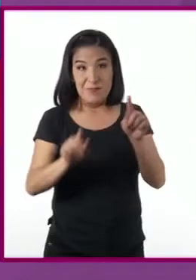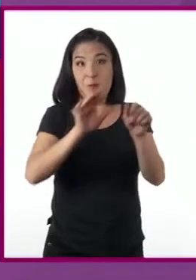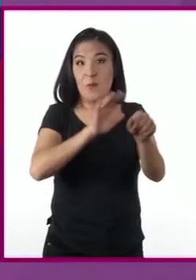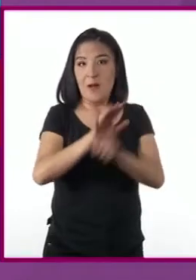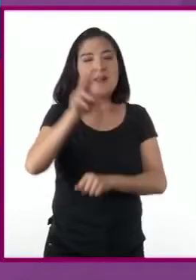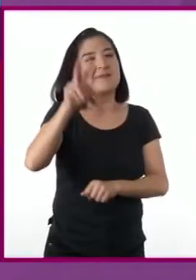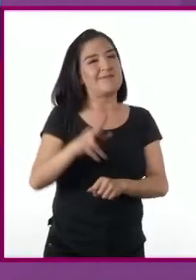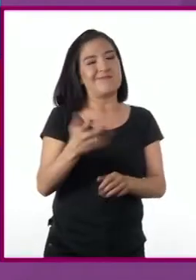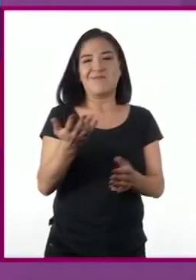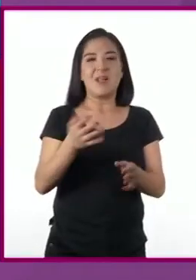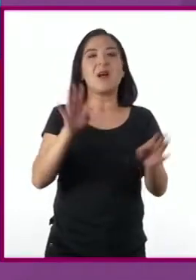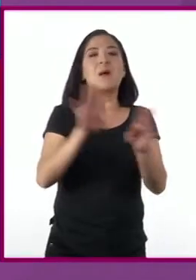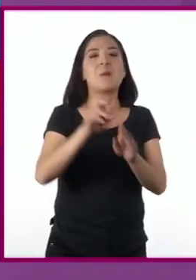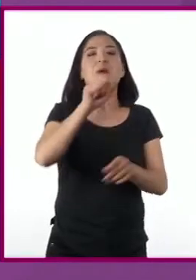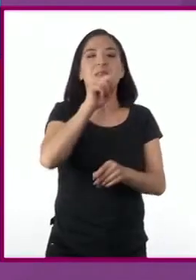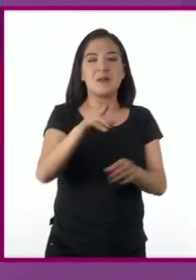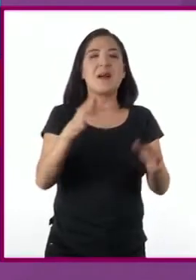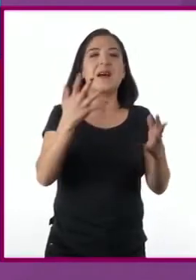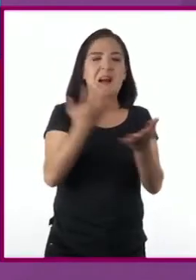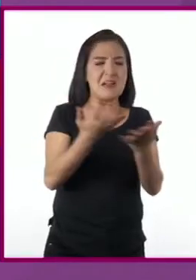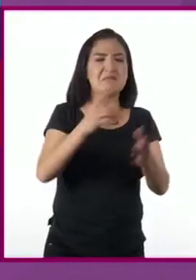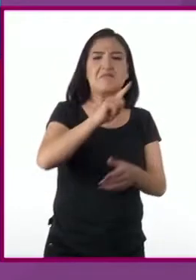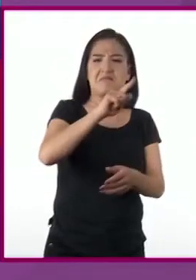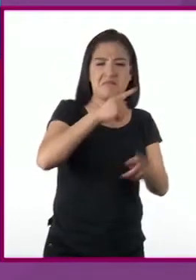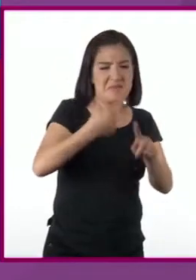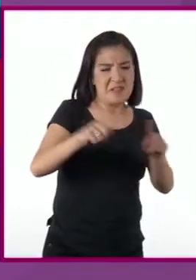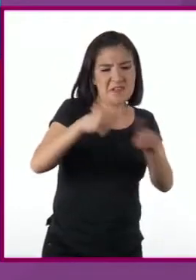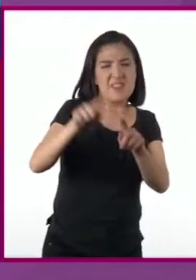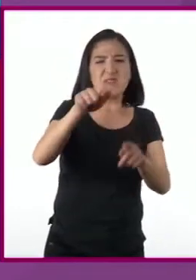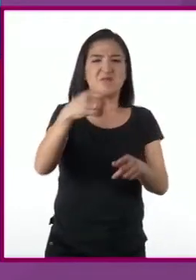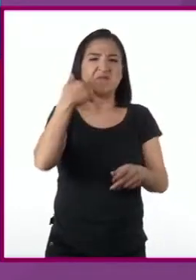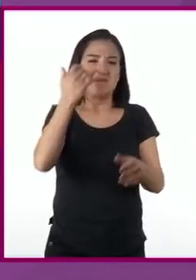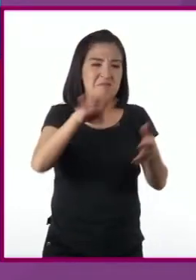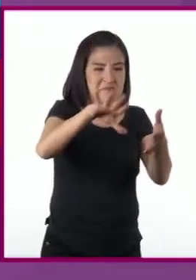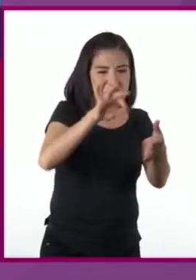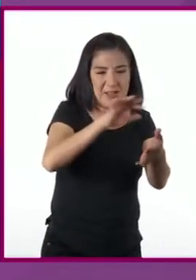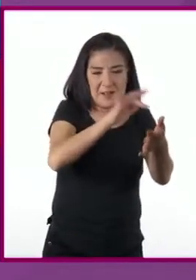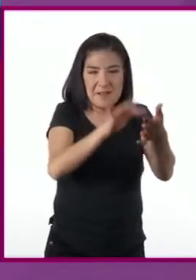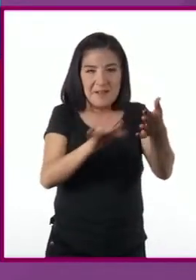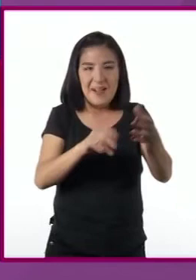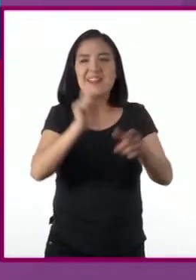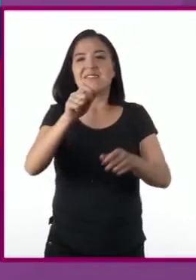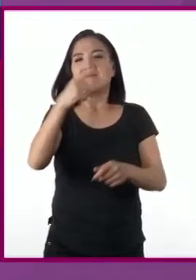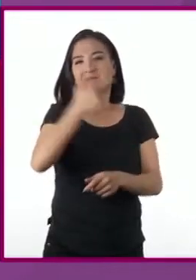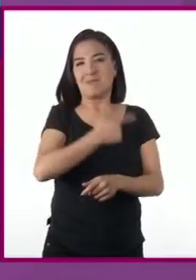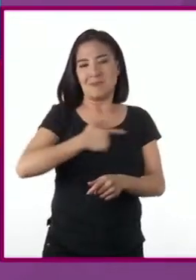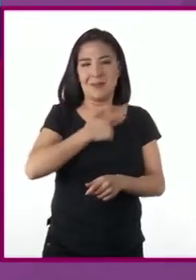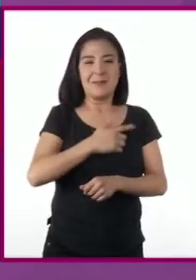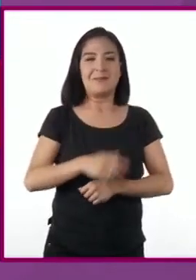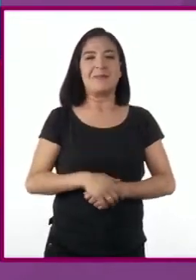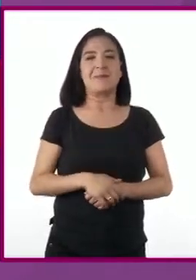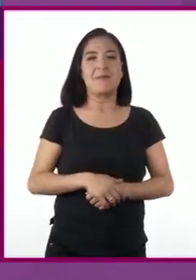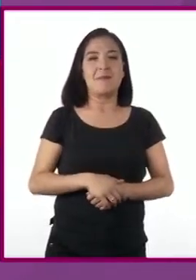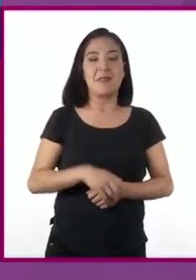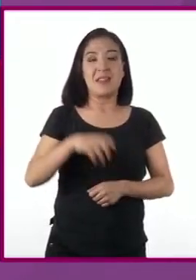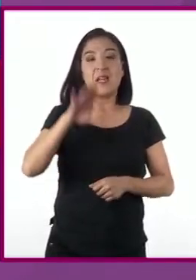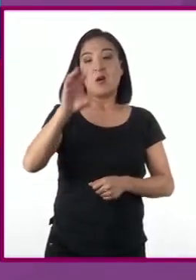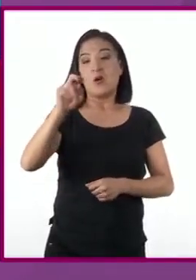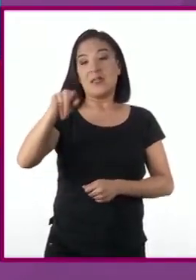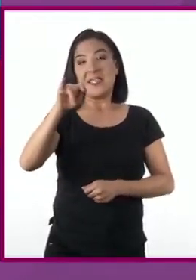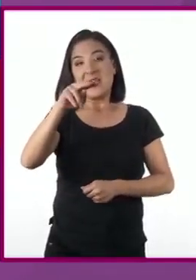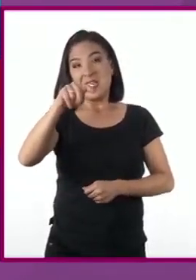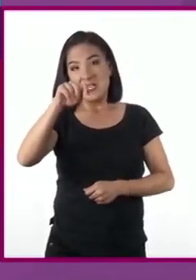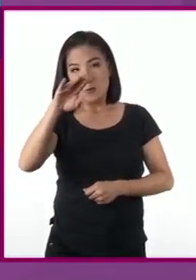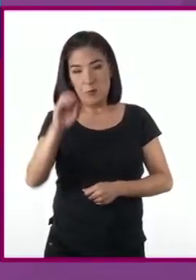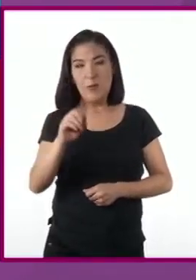hecho, es posible leerlos de muchas maneras y con propósitos diversos. Sea un texto continuo,